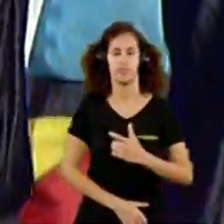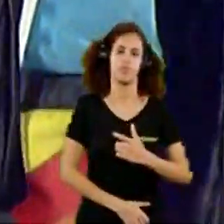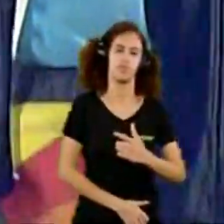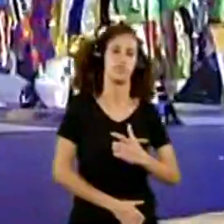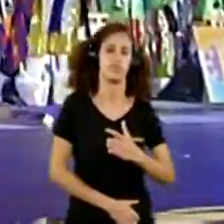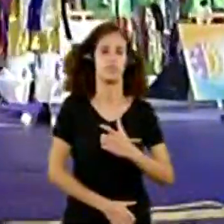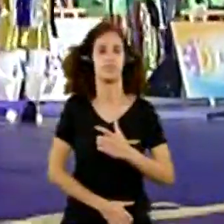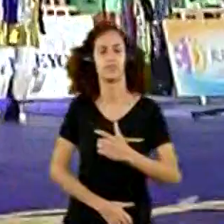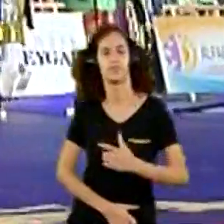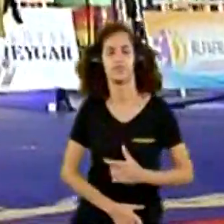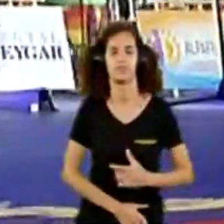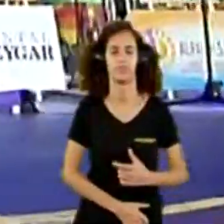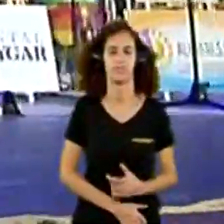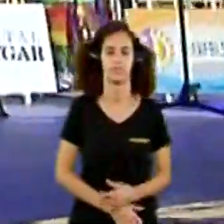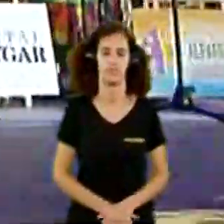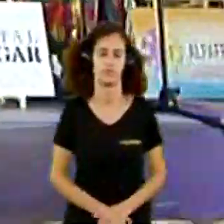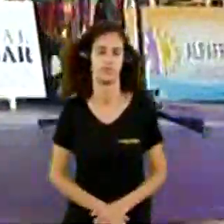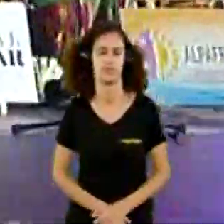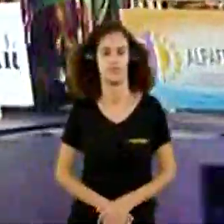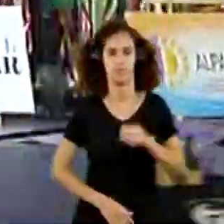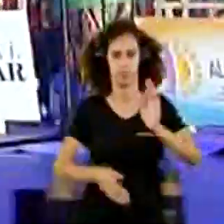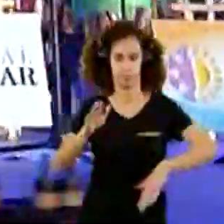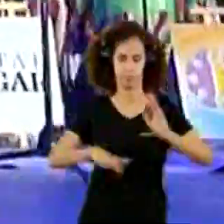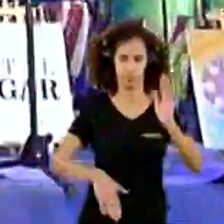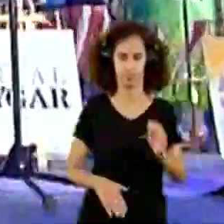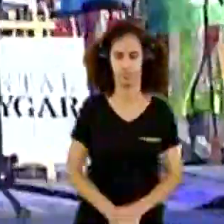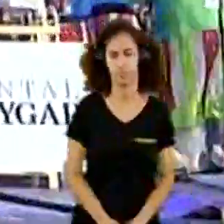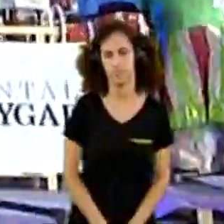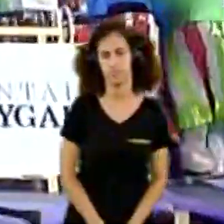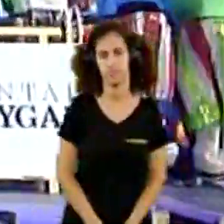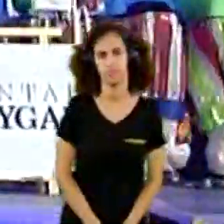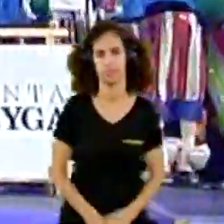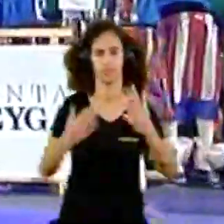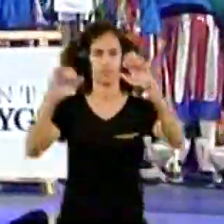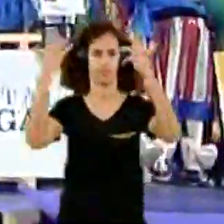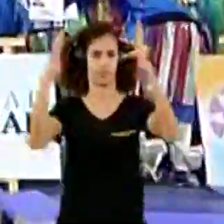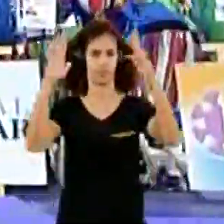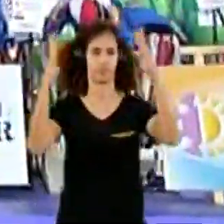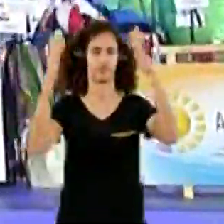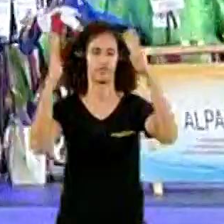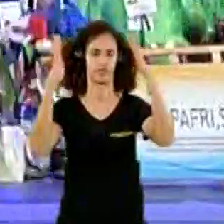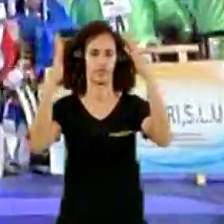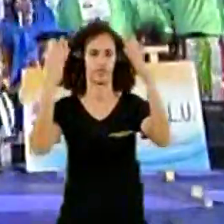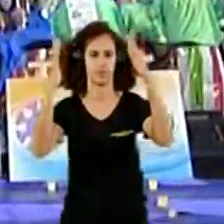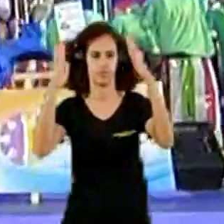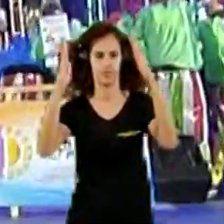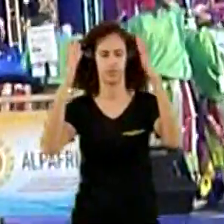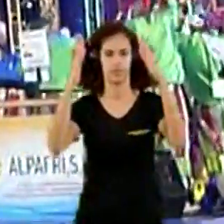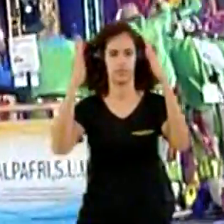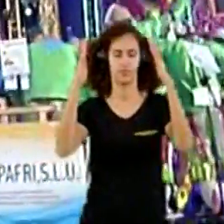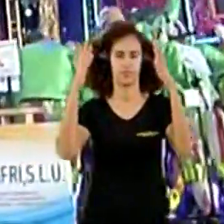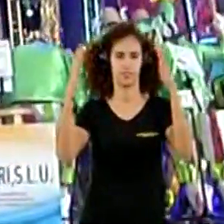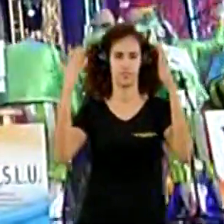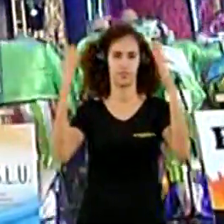soy. Primera. canción que han interpretado ellos,